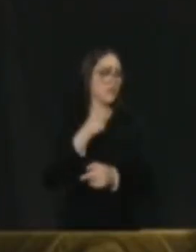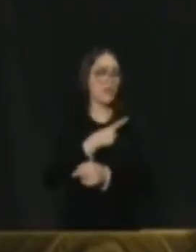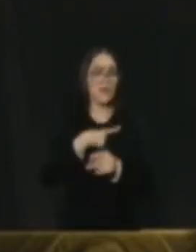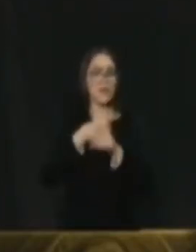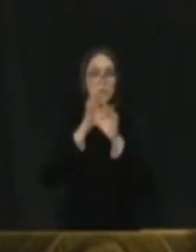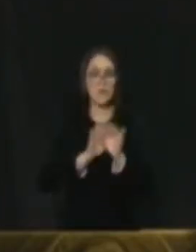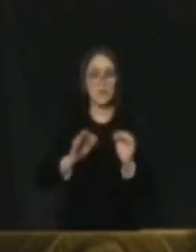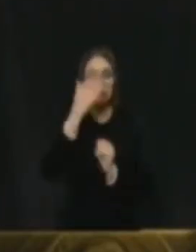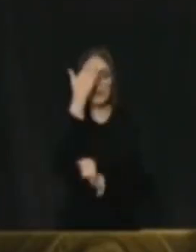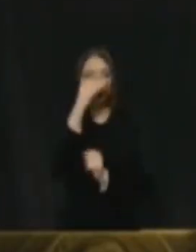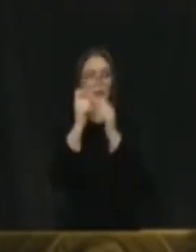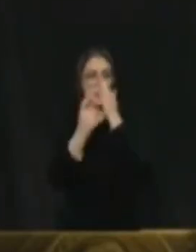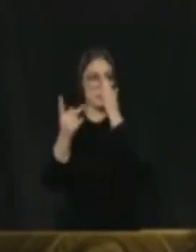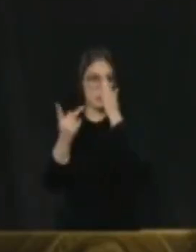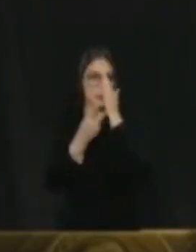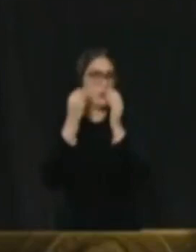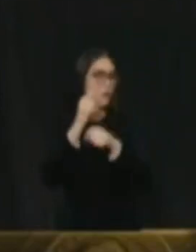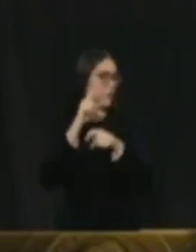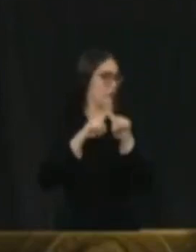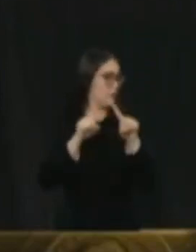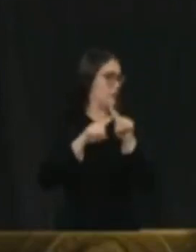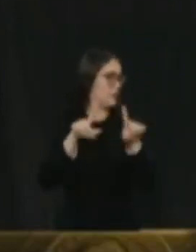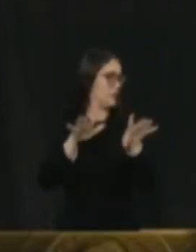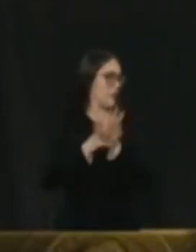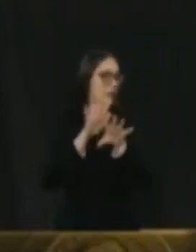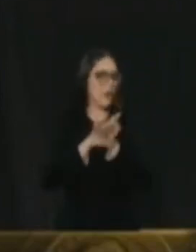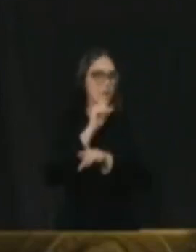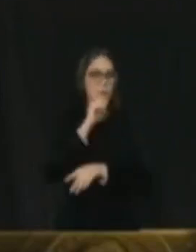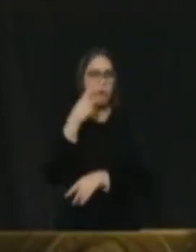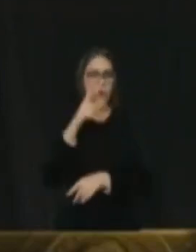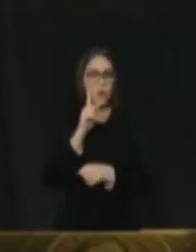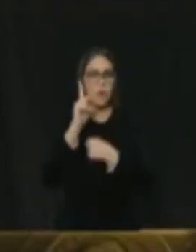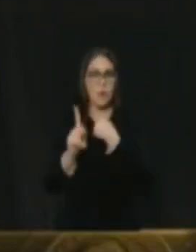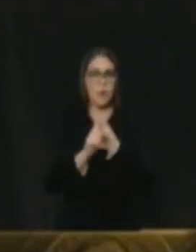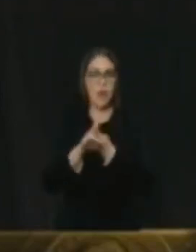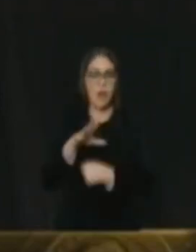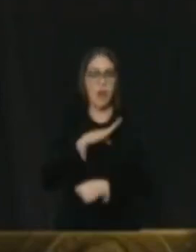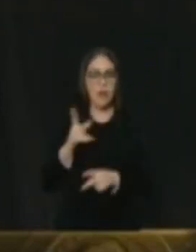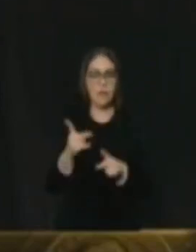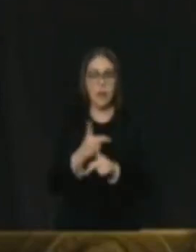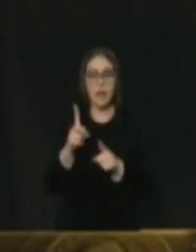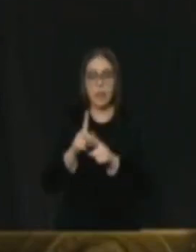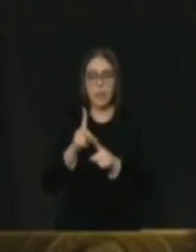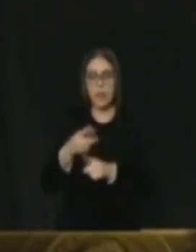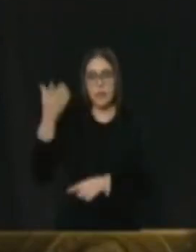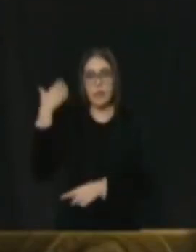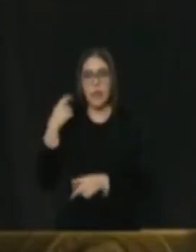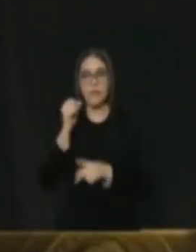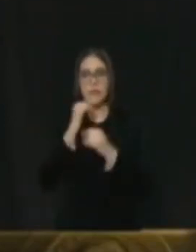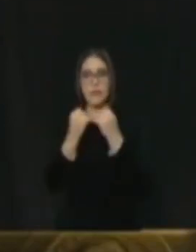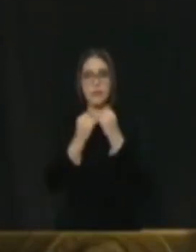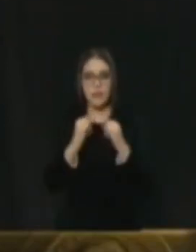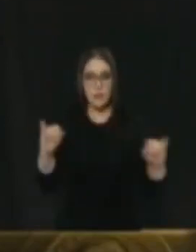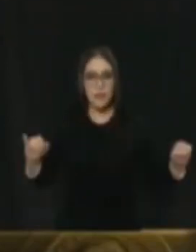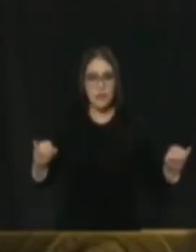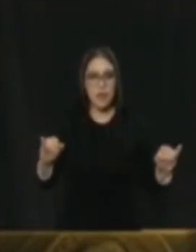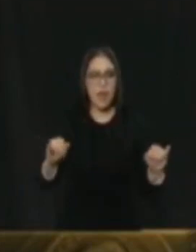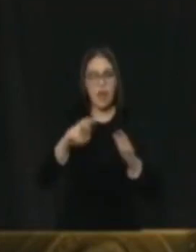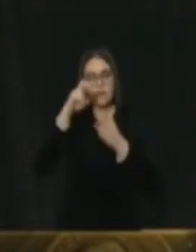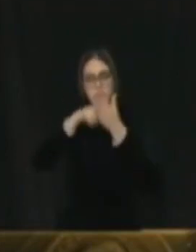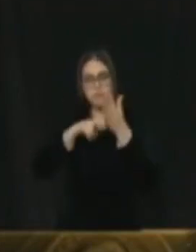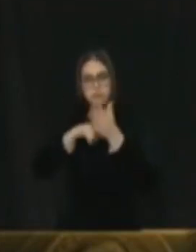señalar que durante los grandes cambios políticos que nuestro país ha vivido, desde la independencia, la reforma y la